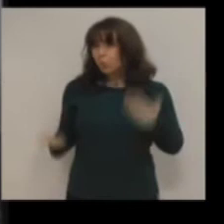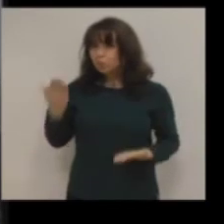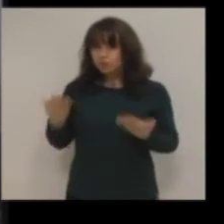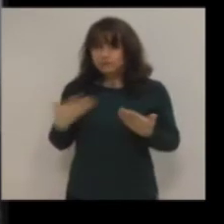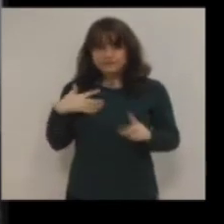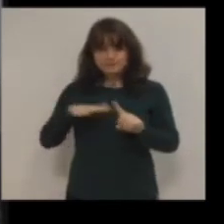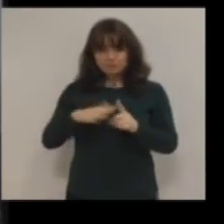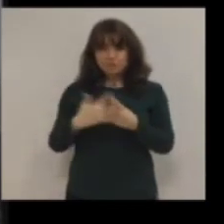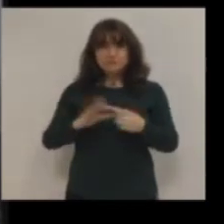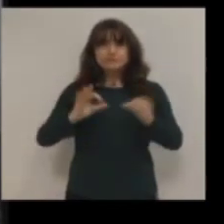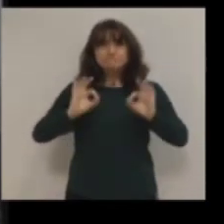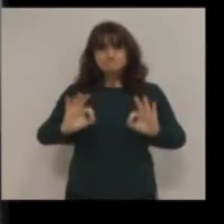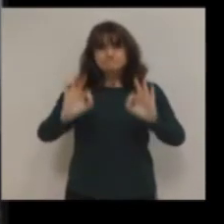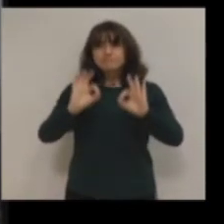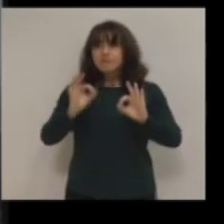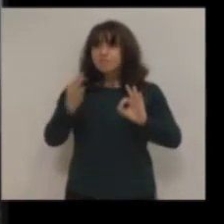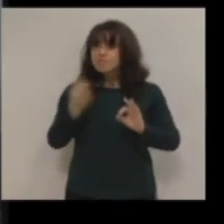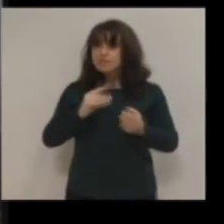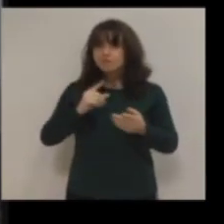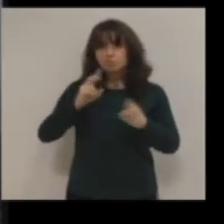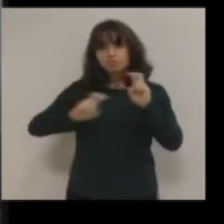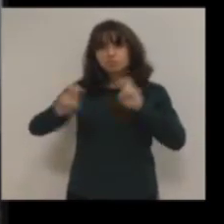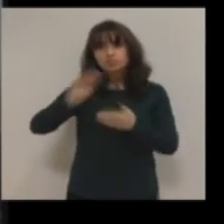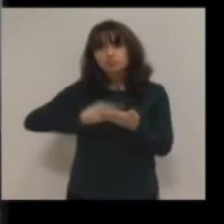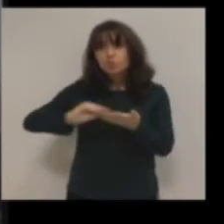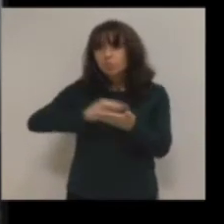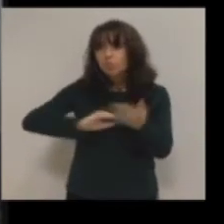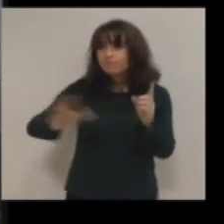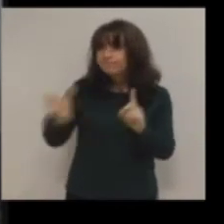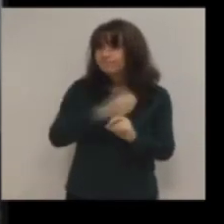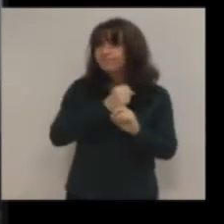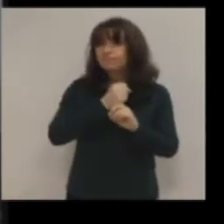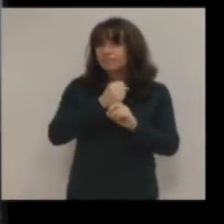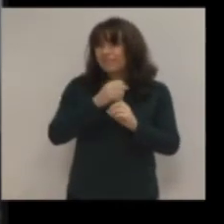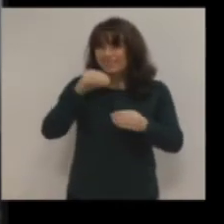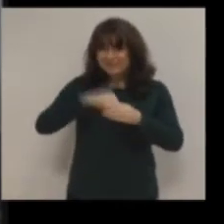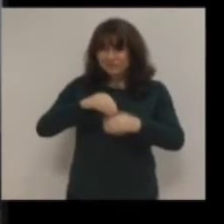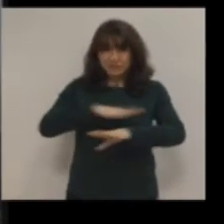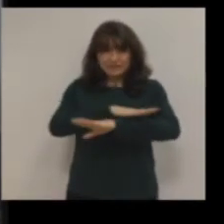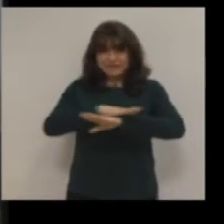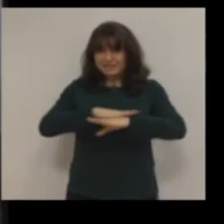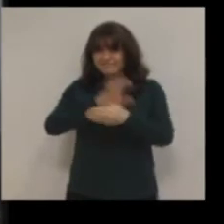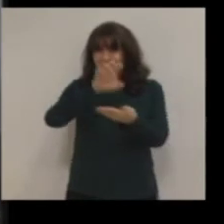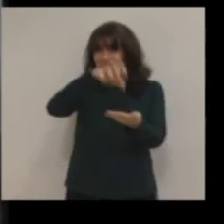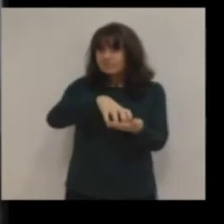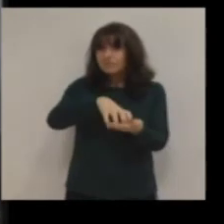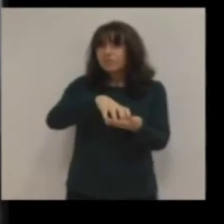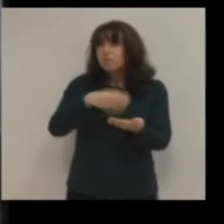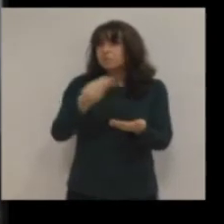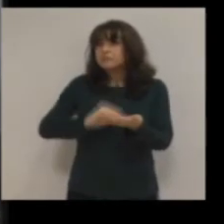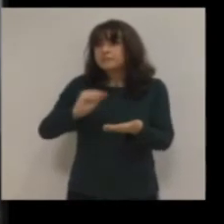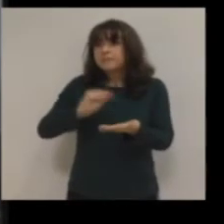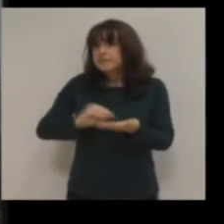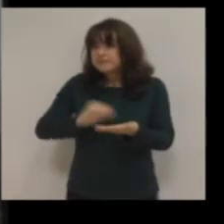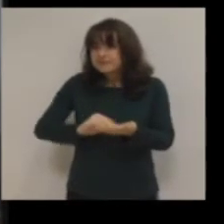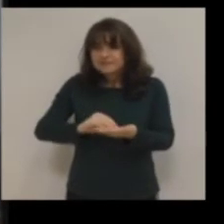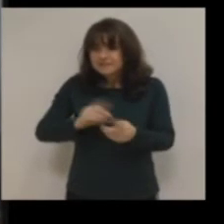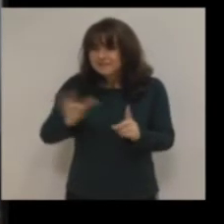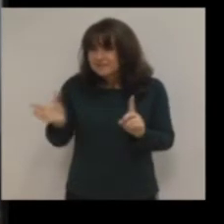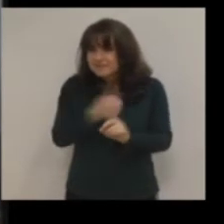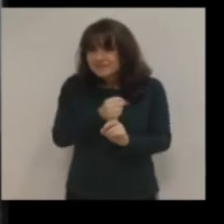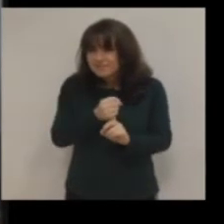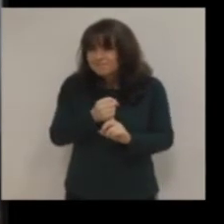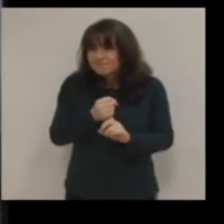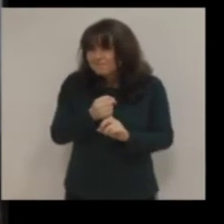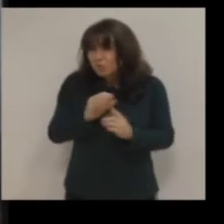se puedan resolver en propia sede administrativa, porque hay muchas veces que es imposible resolverlas en sede administrativa porque al